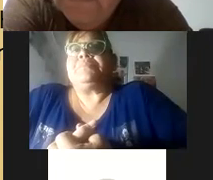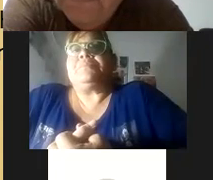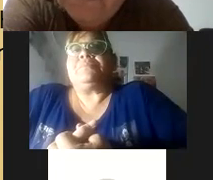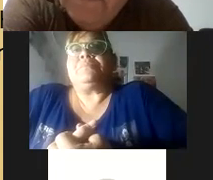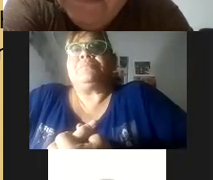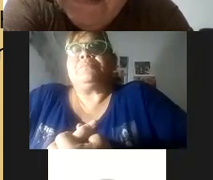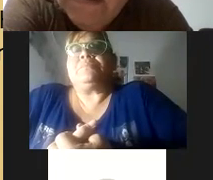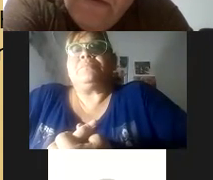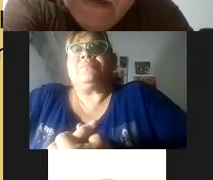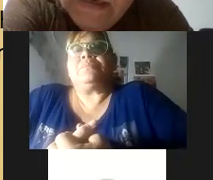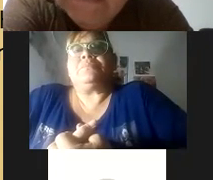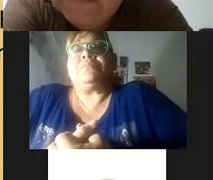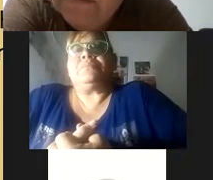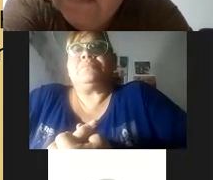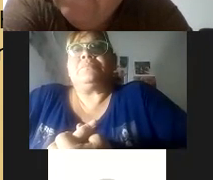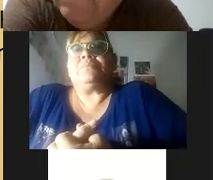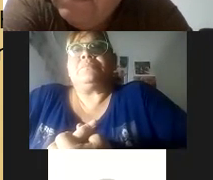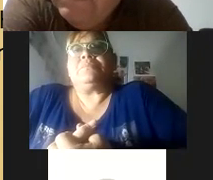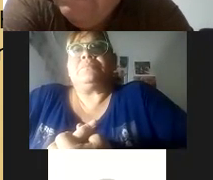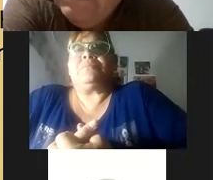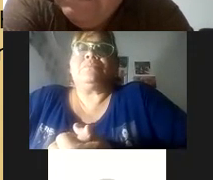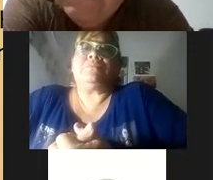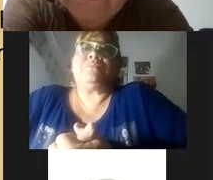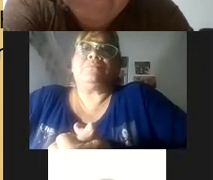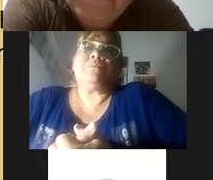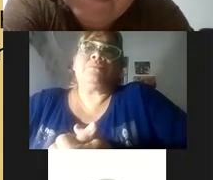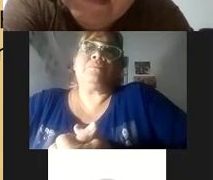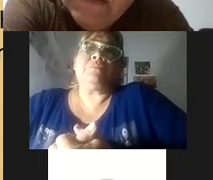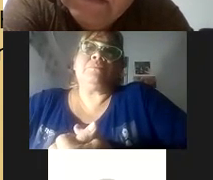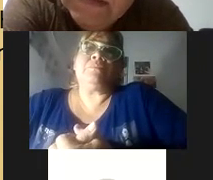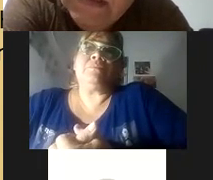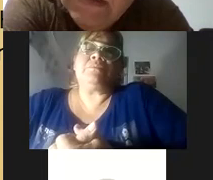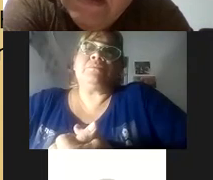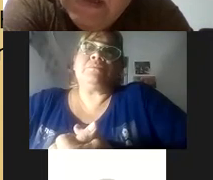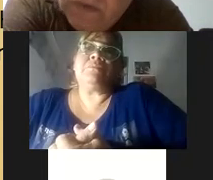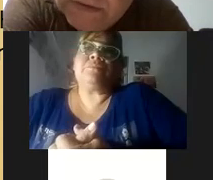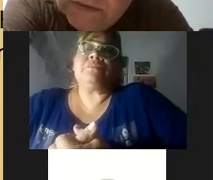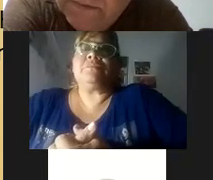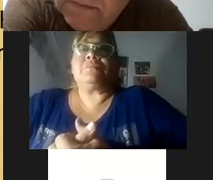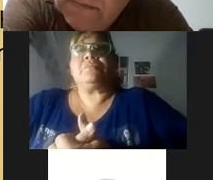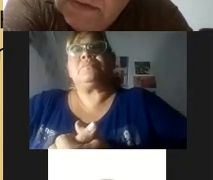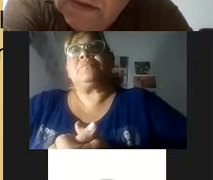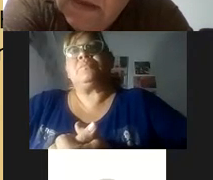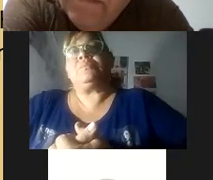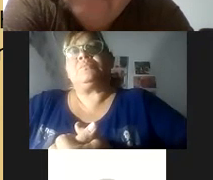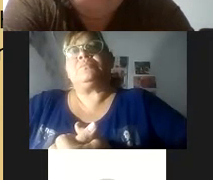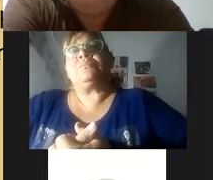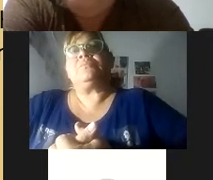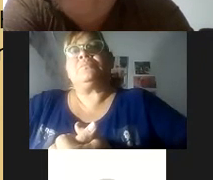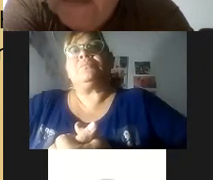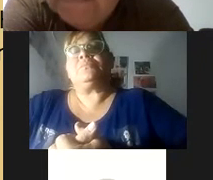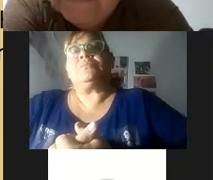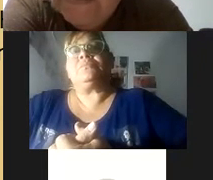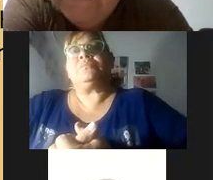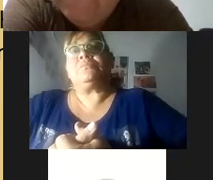fósforo y otros minerales, como el magnesio también, son depositados en el hueso. Pero